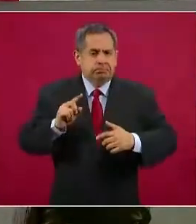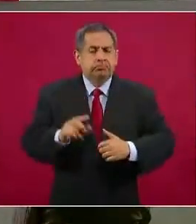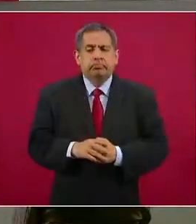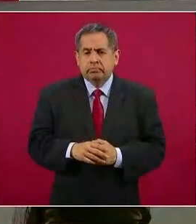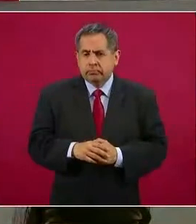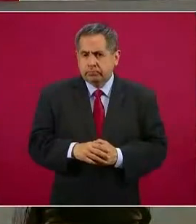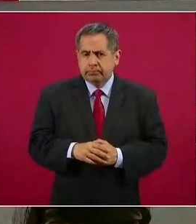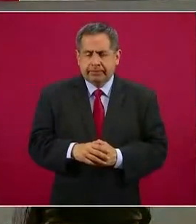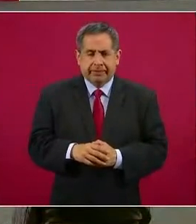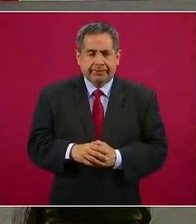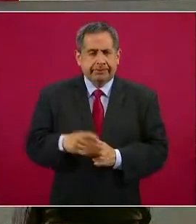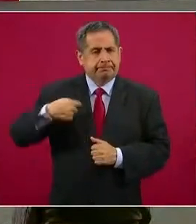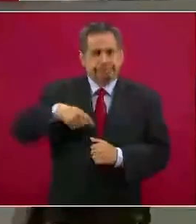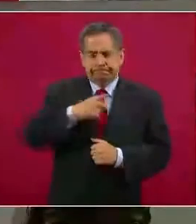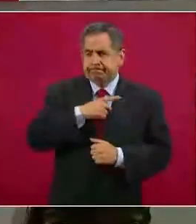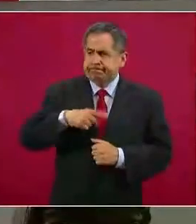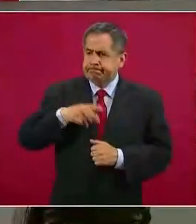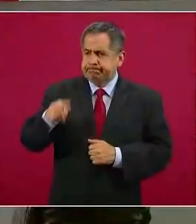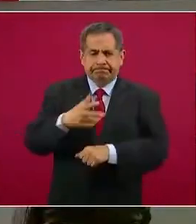tenemos que ser honestos,